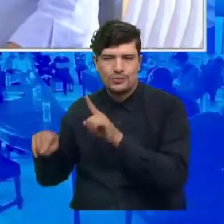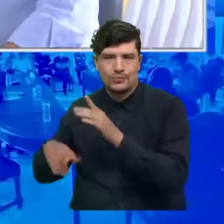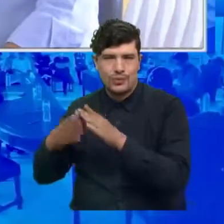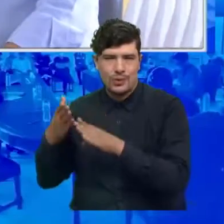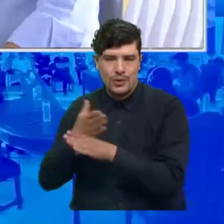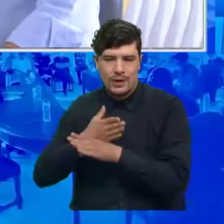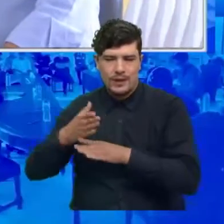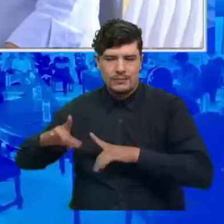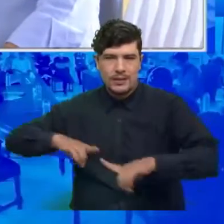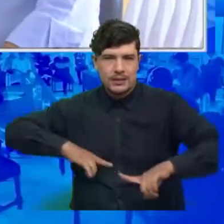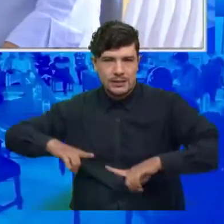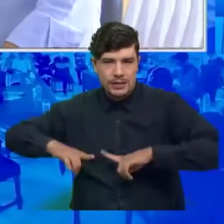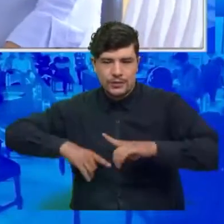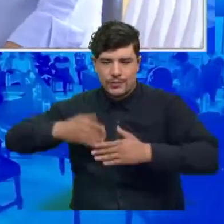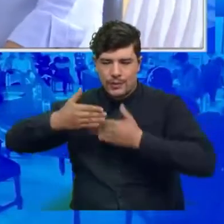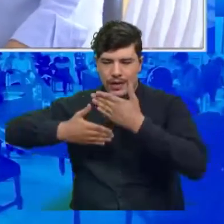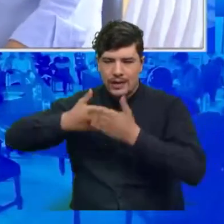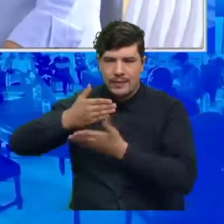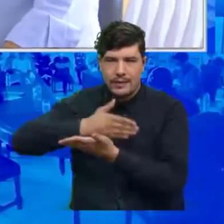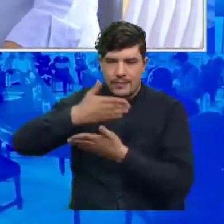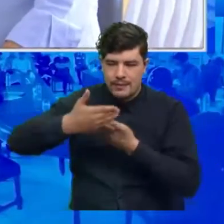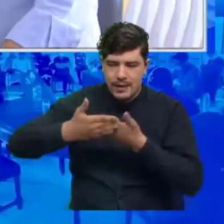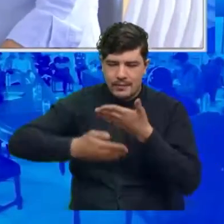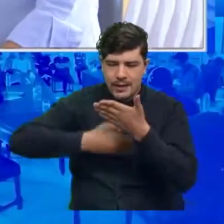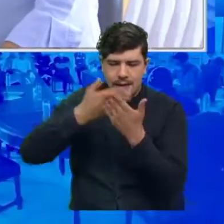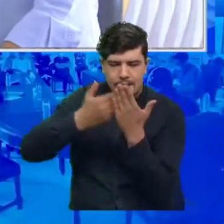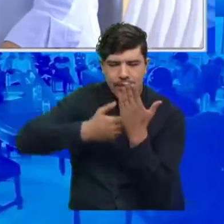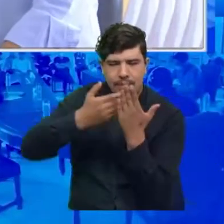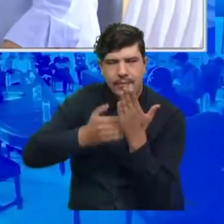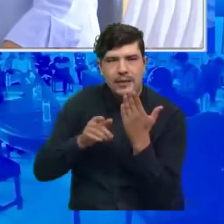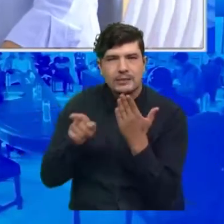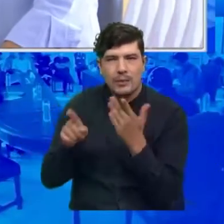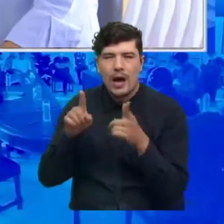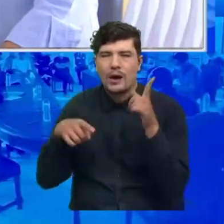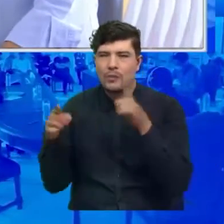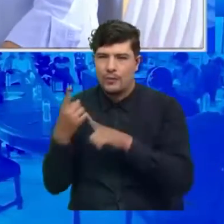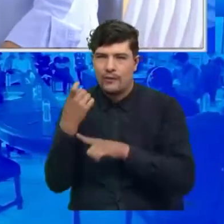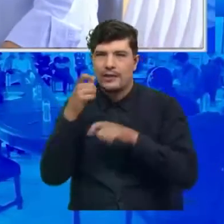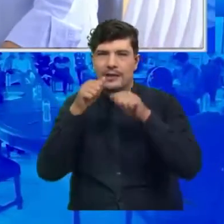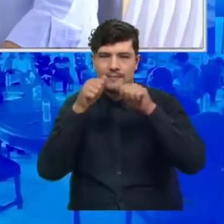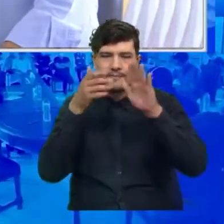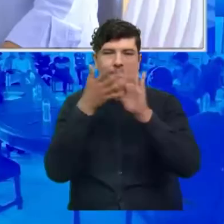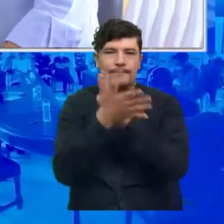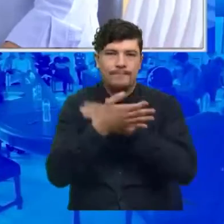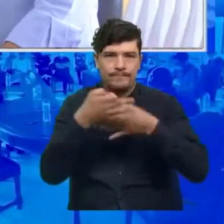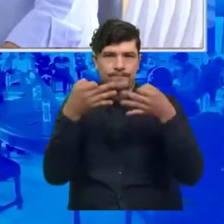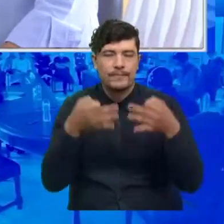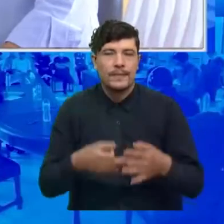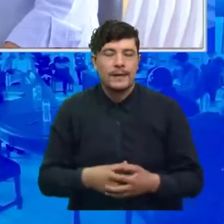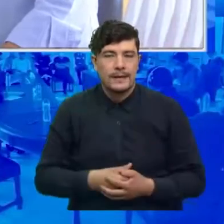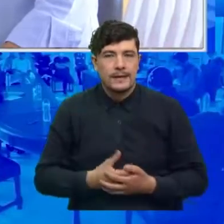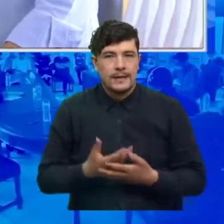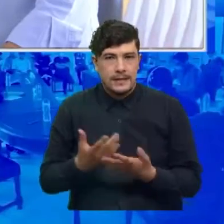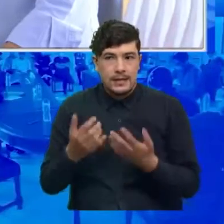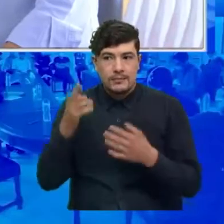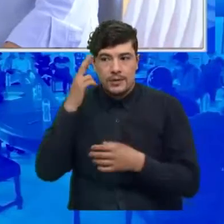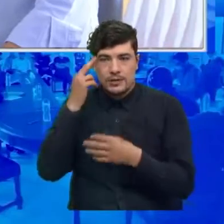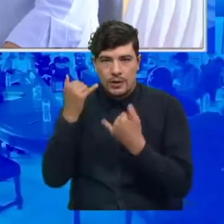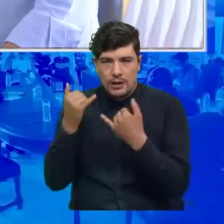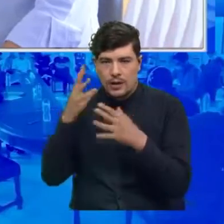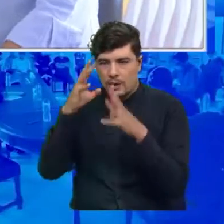desinformación una situación estamos cumpliendo también una de las peticiones de poder avanzar